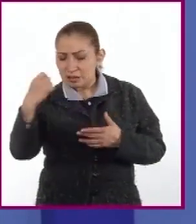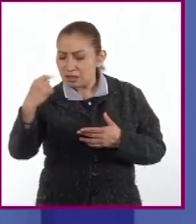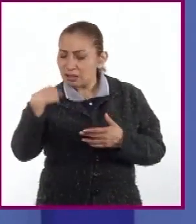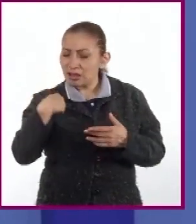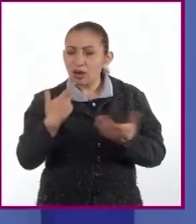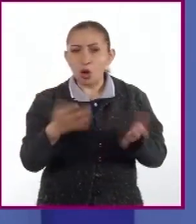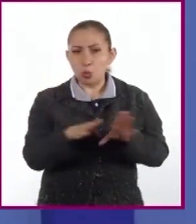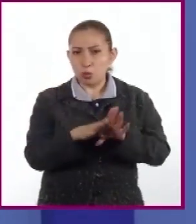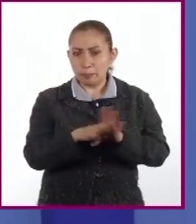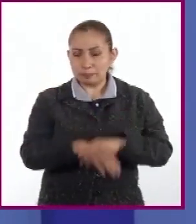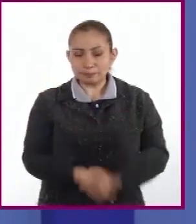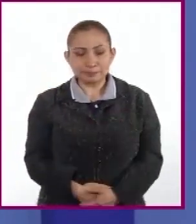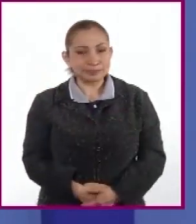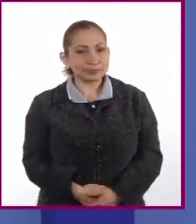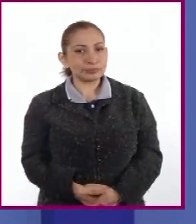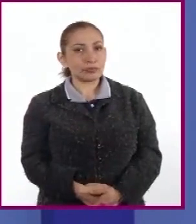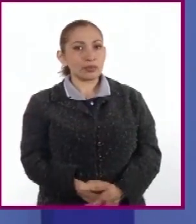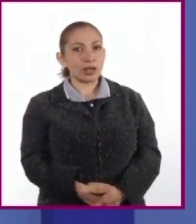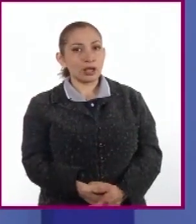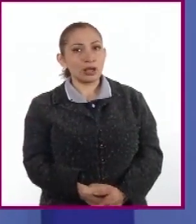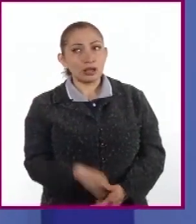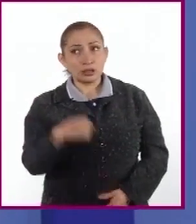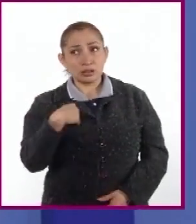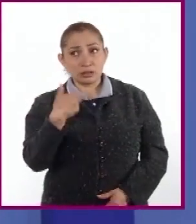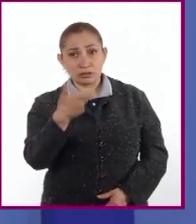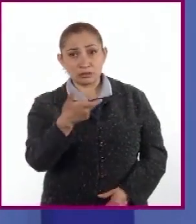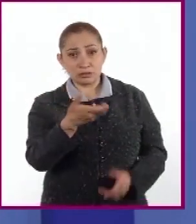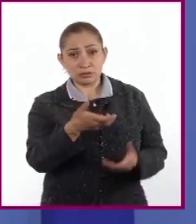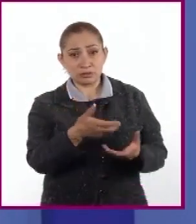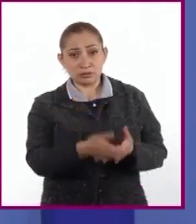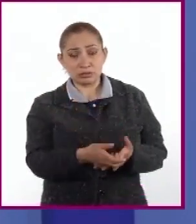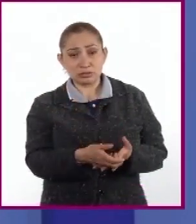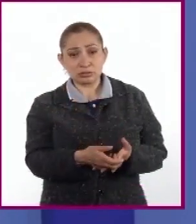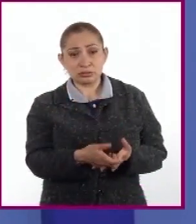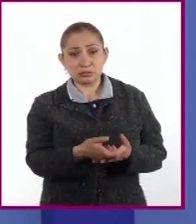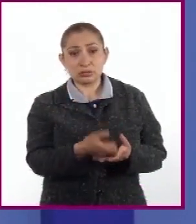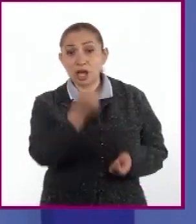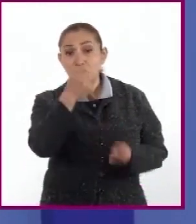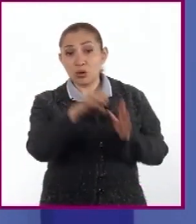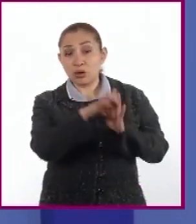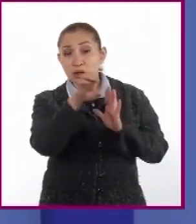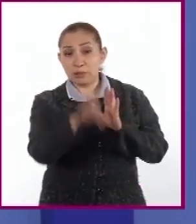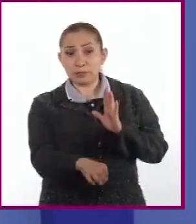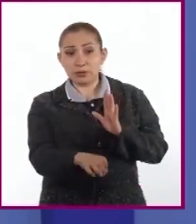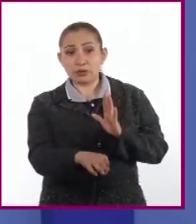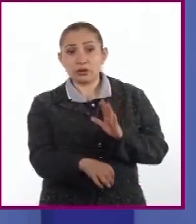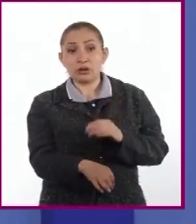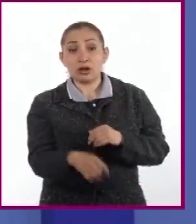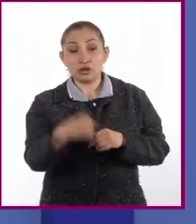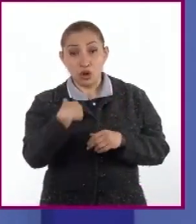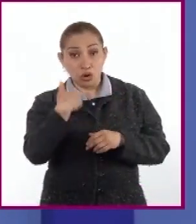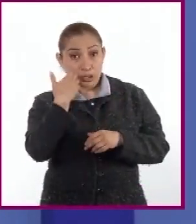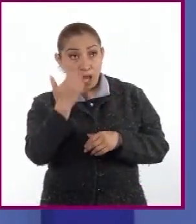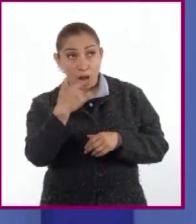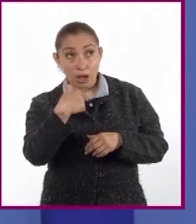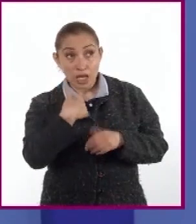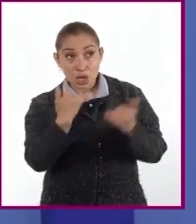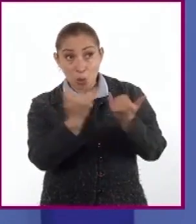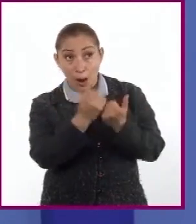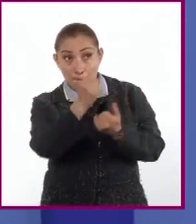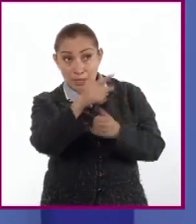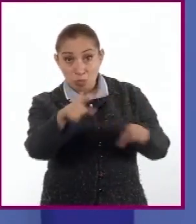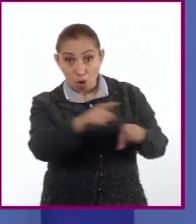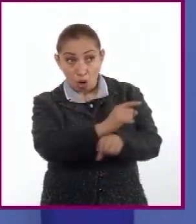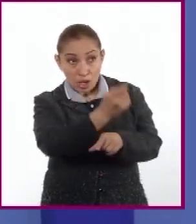de la siguiente manera. Es el camino a seguir. Algunos ejemplos de preguntas son: ¿me gustaría que me hicieran lo que yo